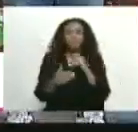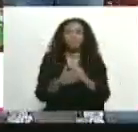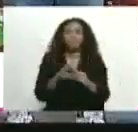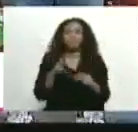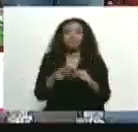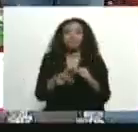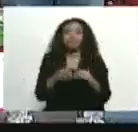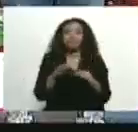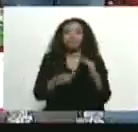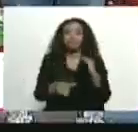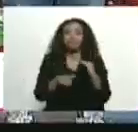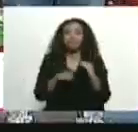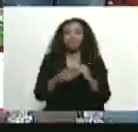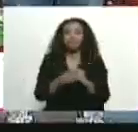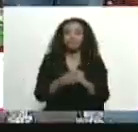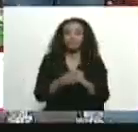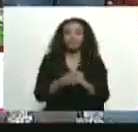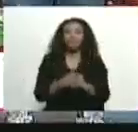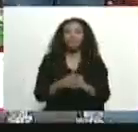atentos